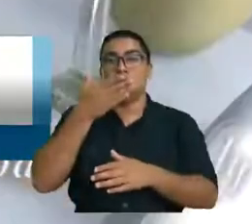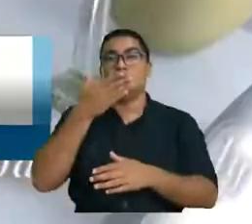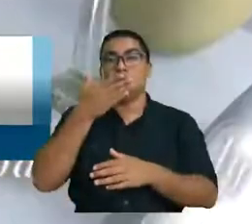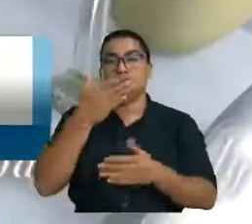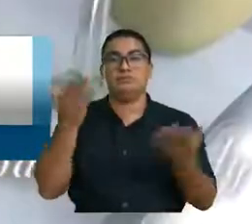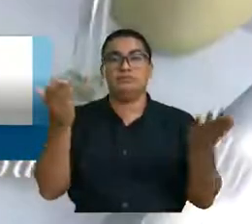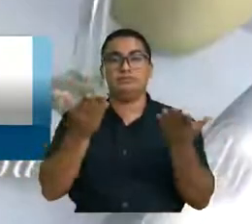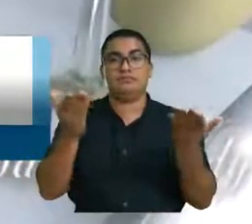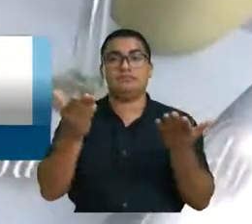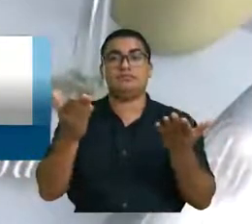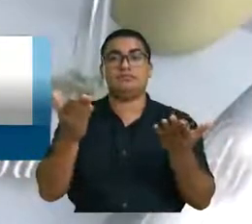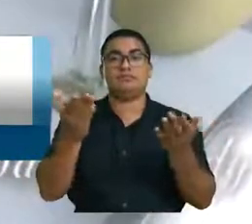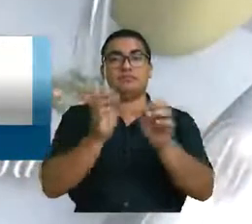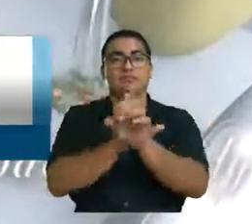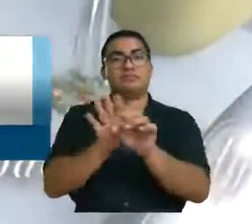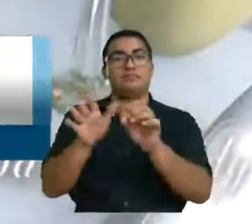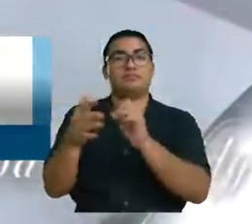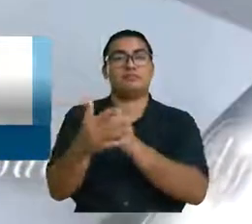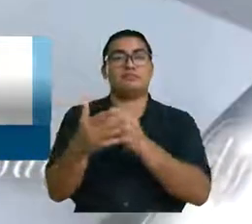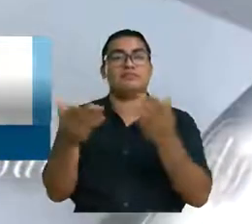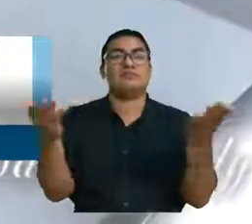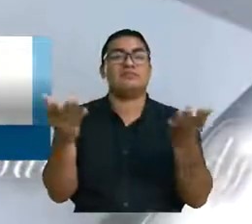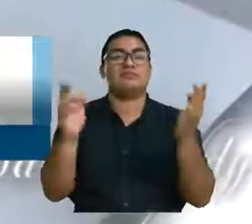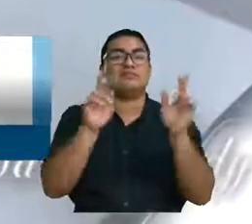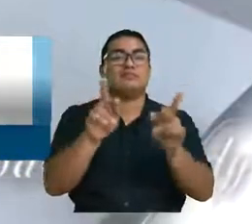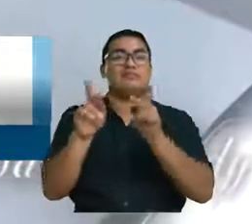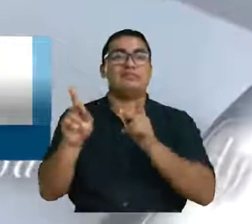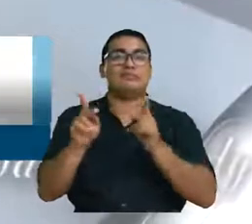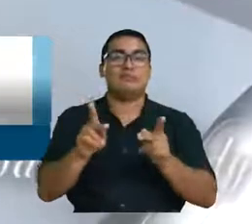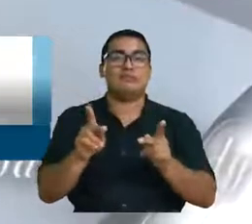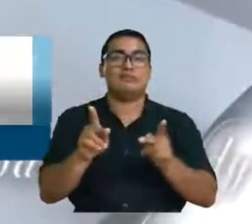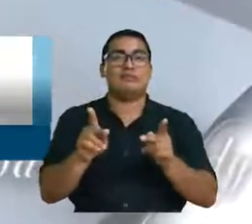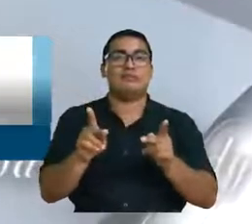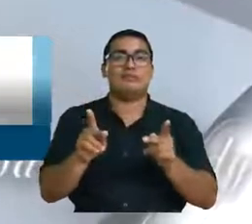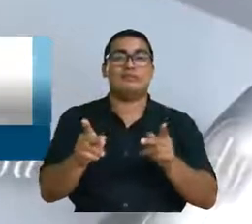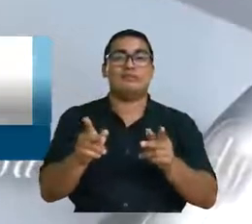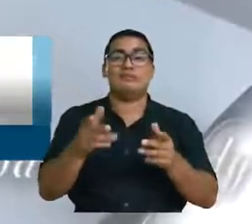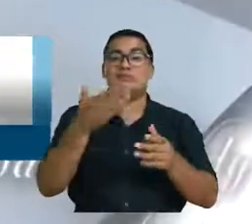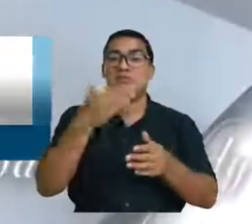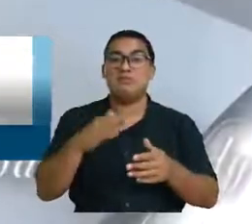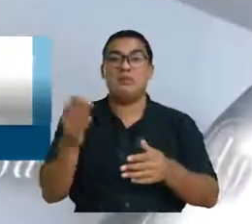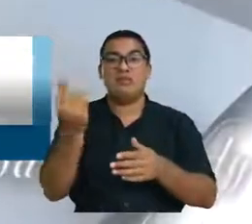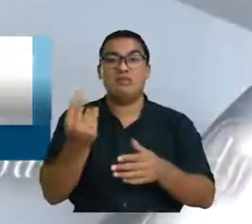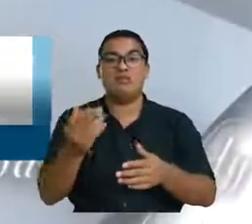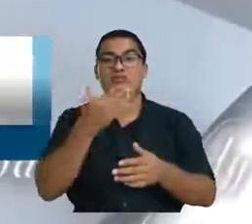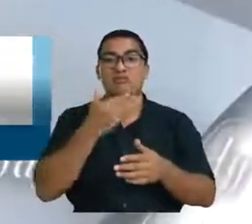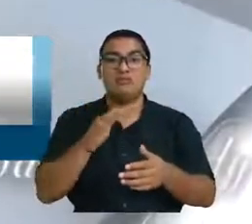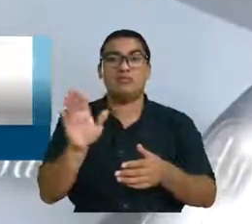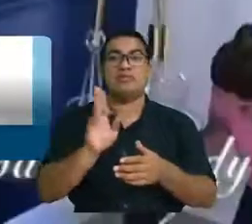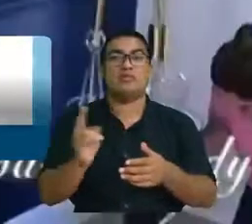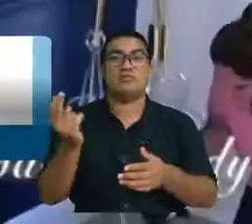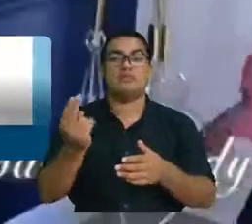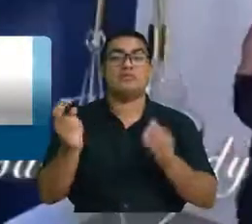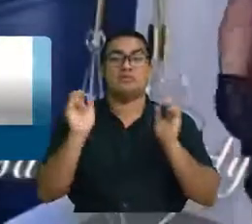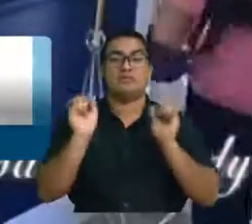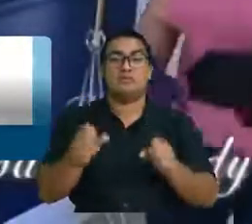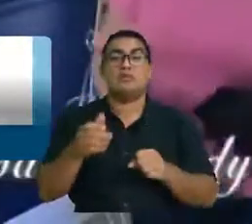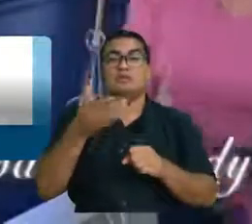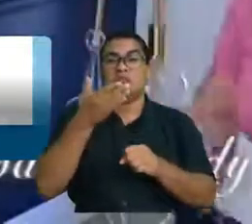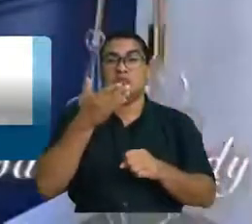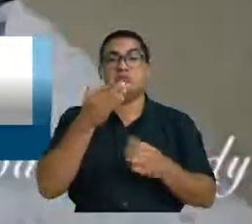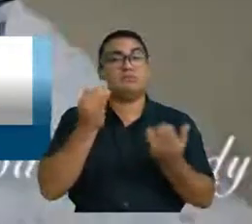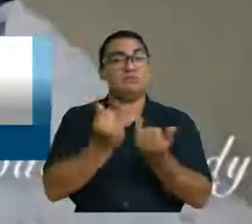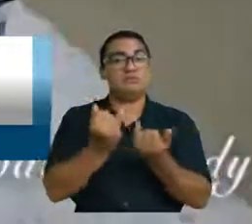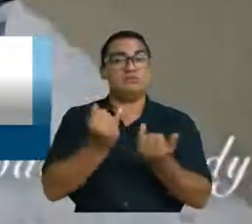que da el COVID-19 u otra enfermedad, y lo estamos haciendo más bien, lo mal usamos, así es. Más bien hacemos esos mismos